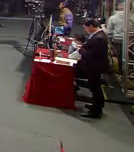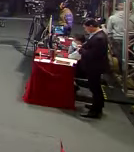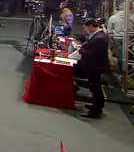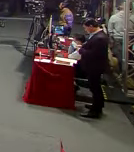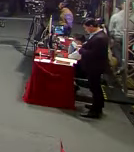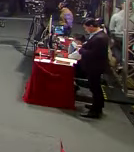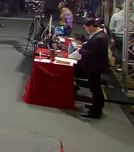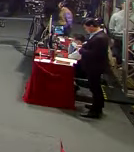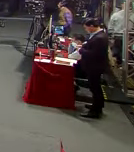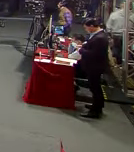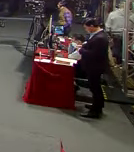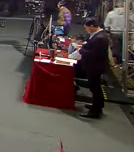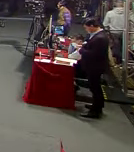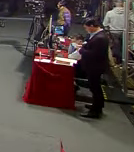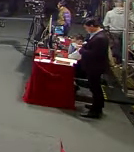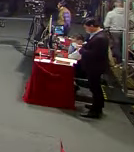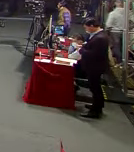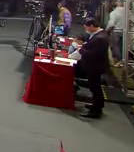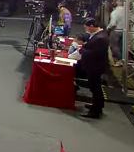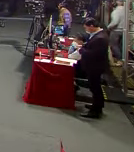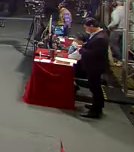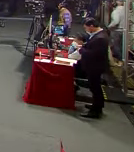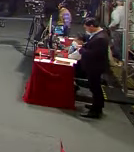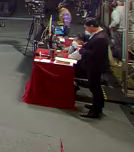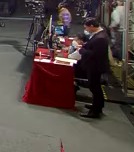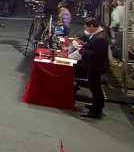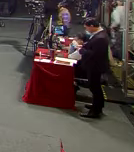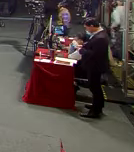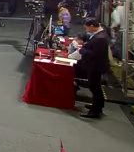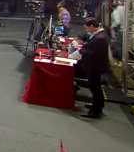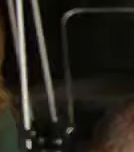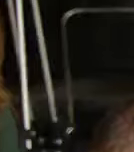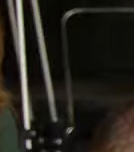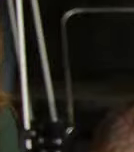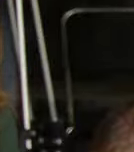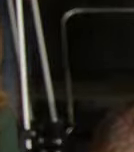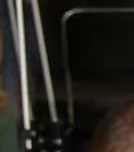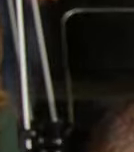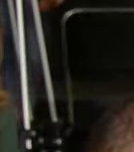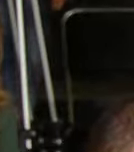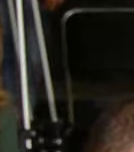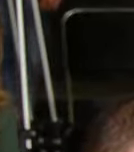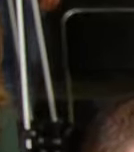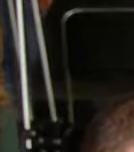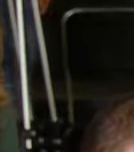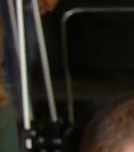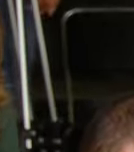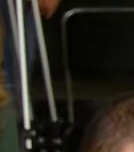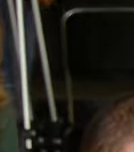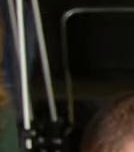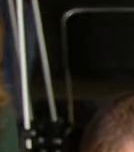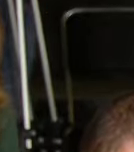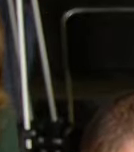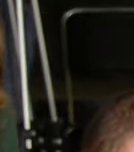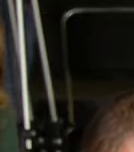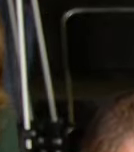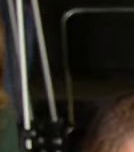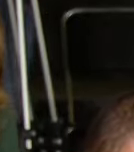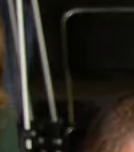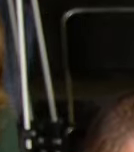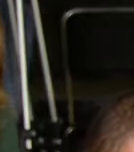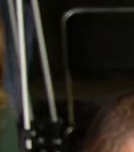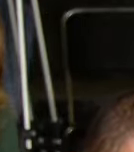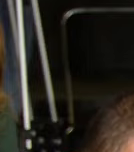la Ciudad de México, así como en otras entidades, debido también en parte a la resistencia de la Coordinadora Nacional de los Trabajadores de